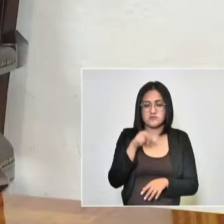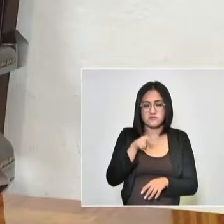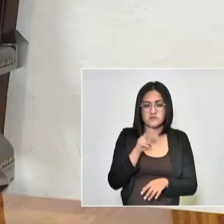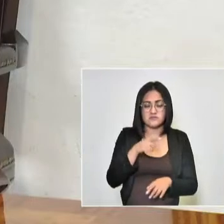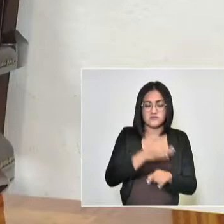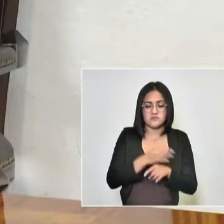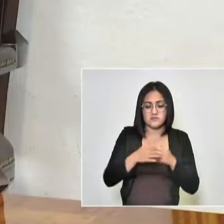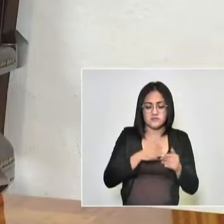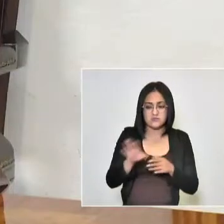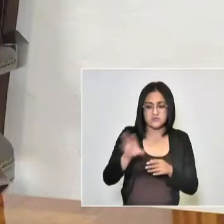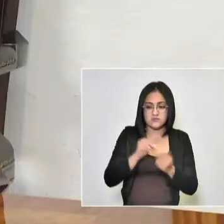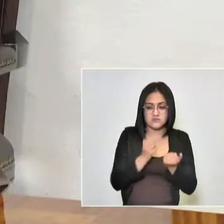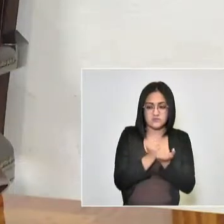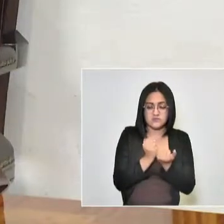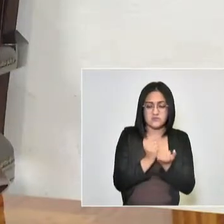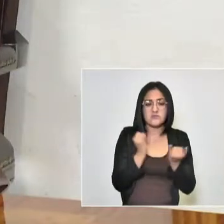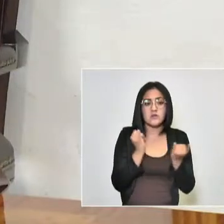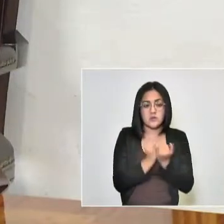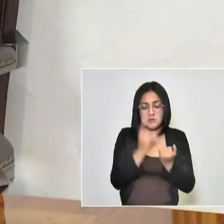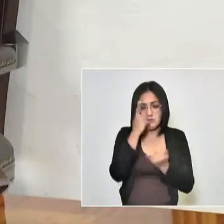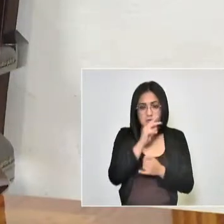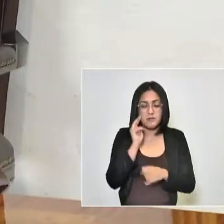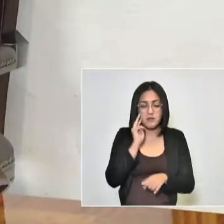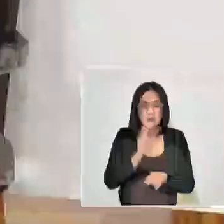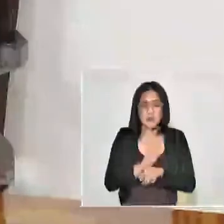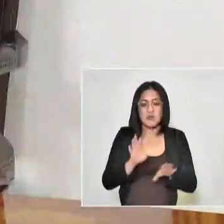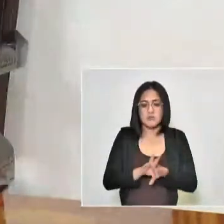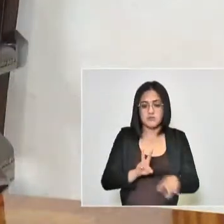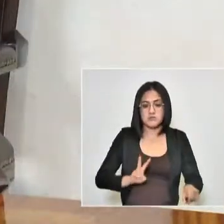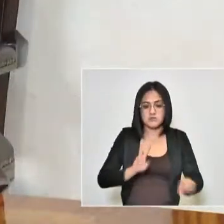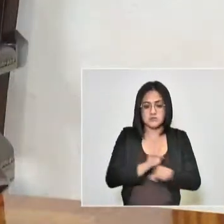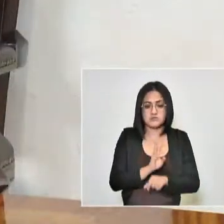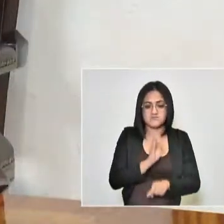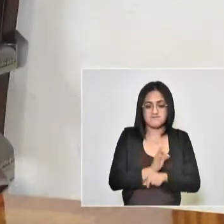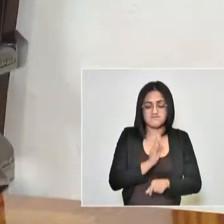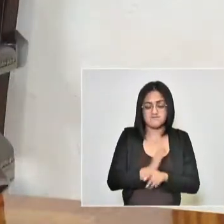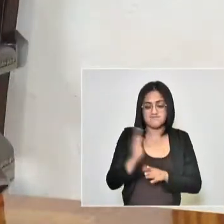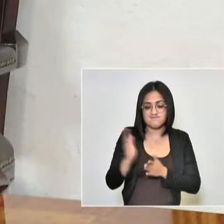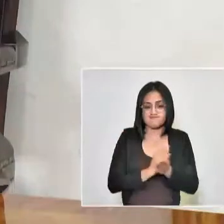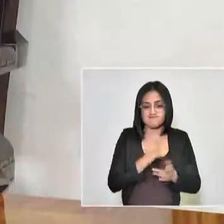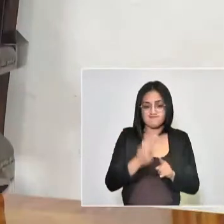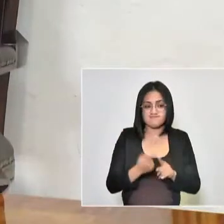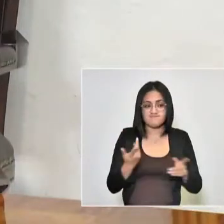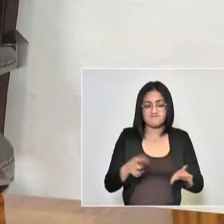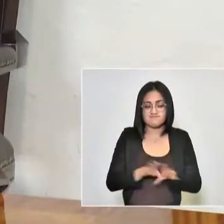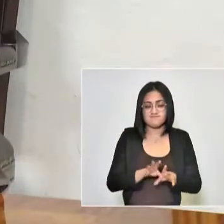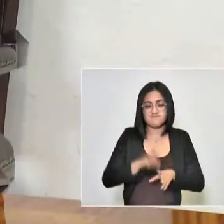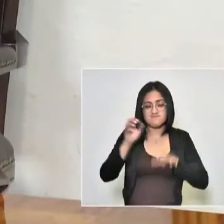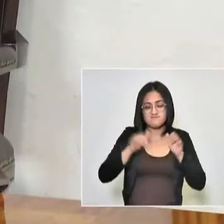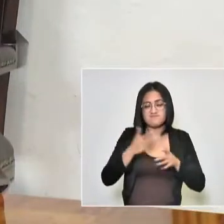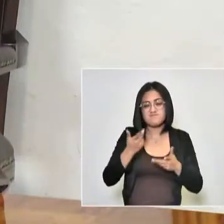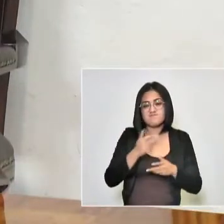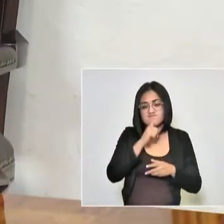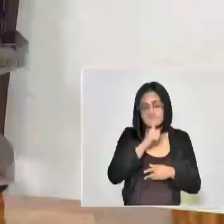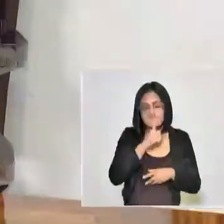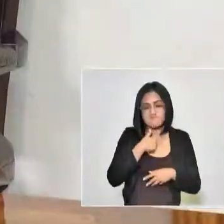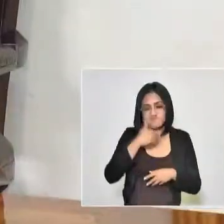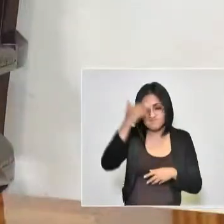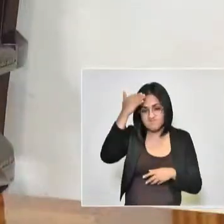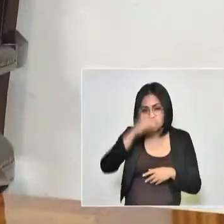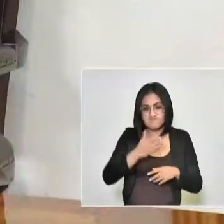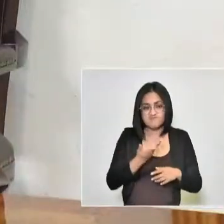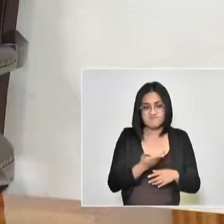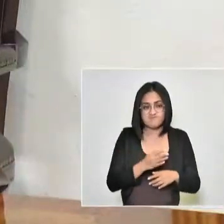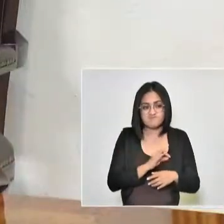esos modelos y se prevé que a mediados de este siglo la disminución de las precipitaciones puede